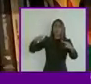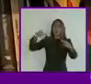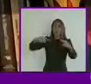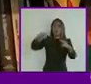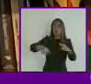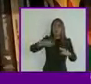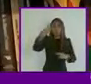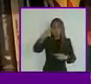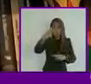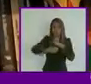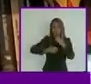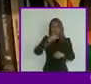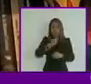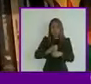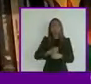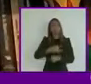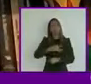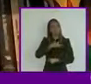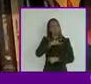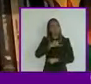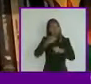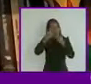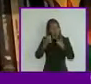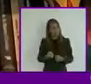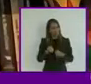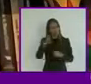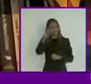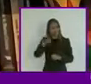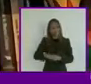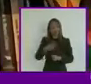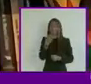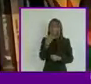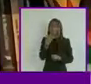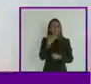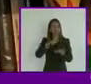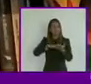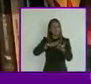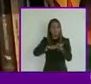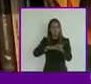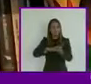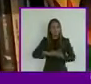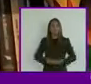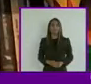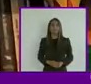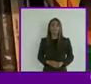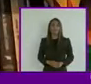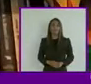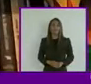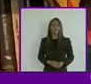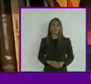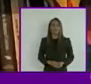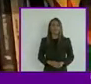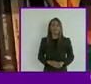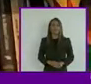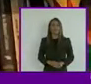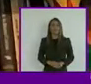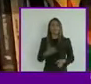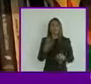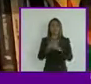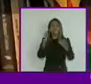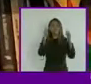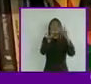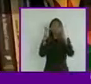haciéndolo, muy convencidas y muy convencidos, y les presumiré también que muy aplaudido el evento en sí. Y bueno, quiero decirles que estamos